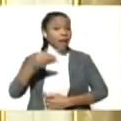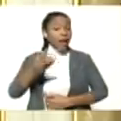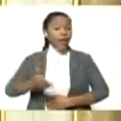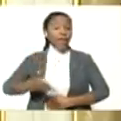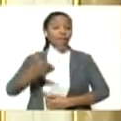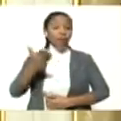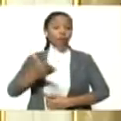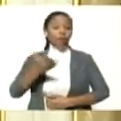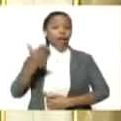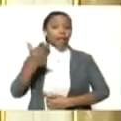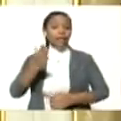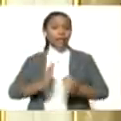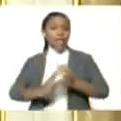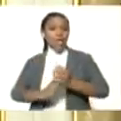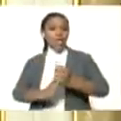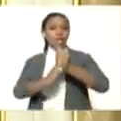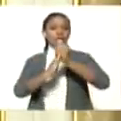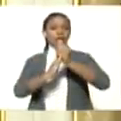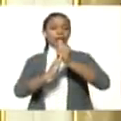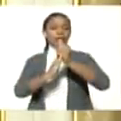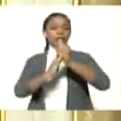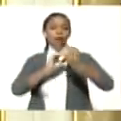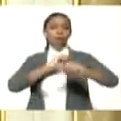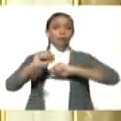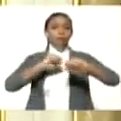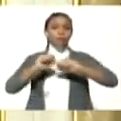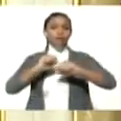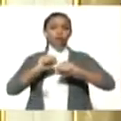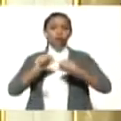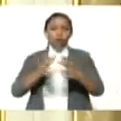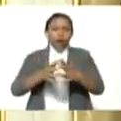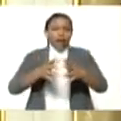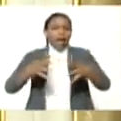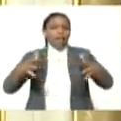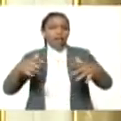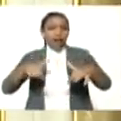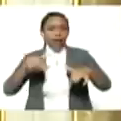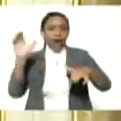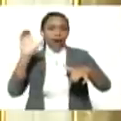centellantes dirigentes del movimiento magisterial de Caracas,